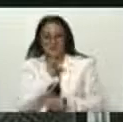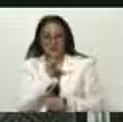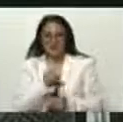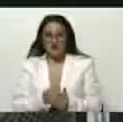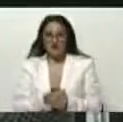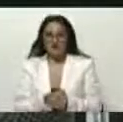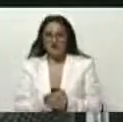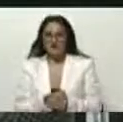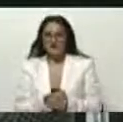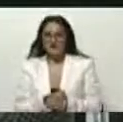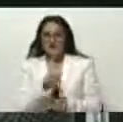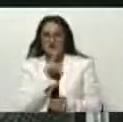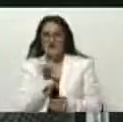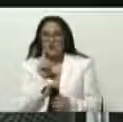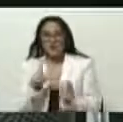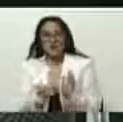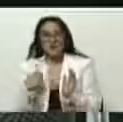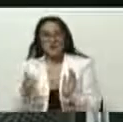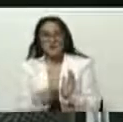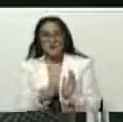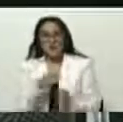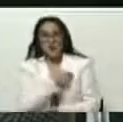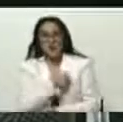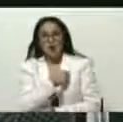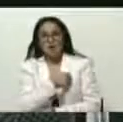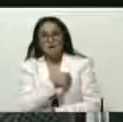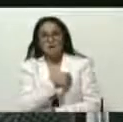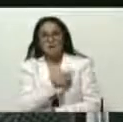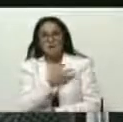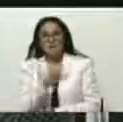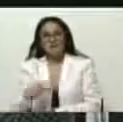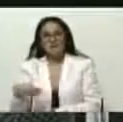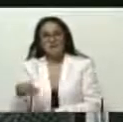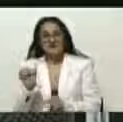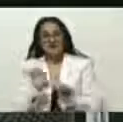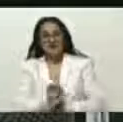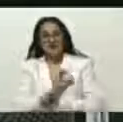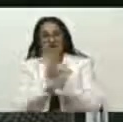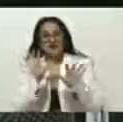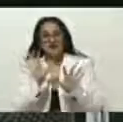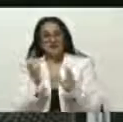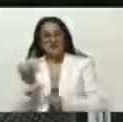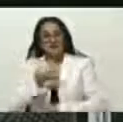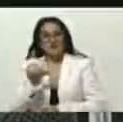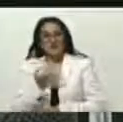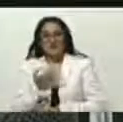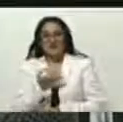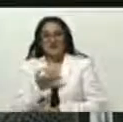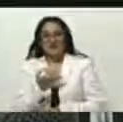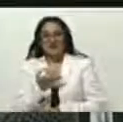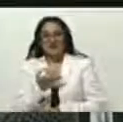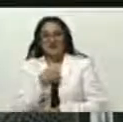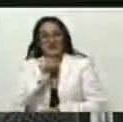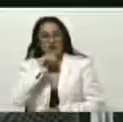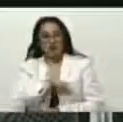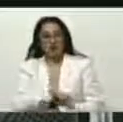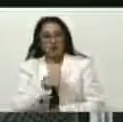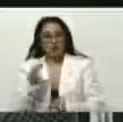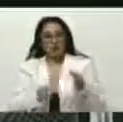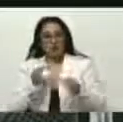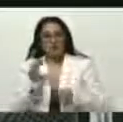El nombre completo es algo así como Comisión Presidencial para el Esclarecimiento de la Verdad Histórica,